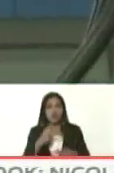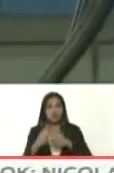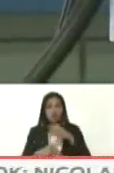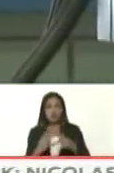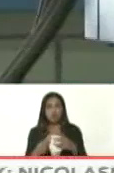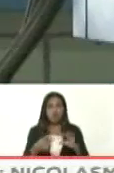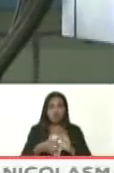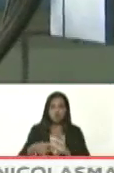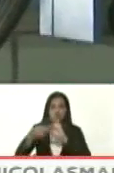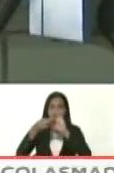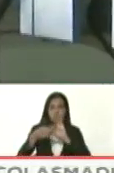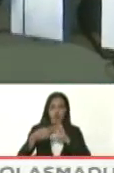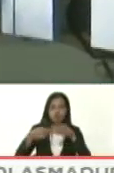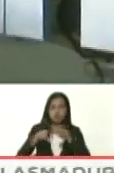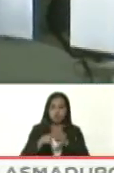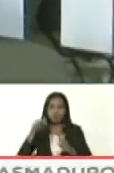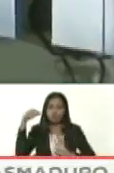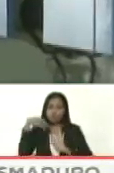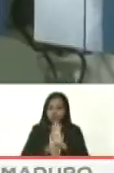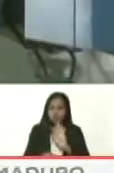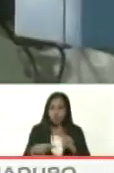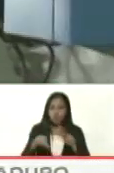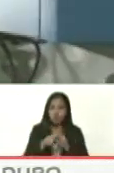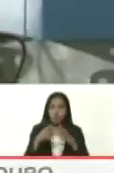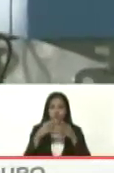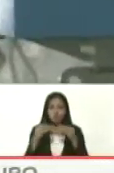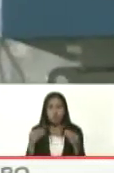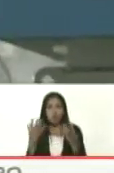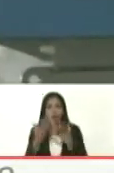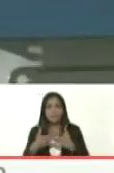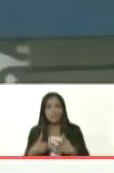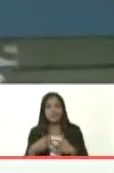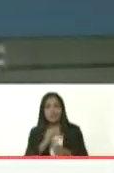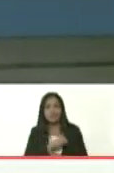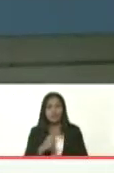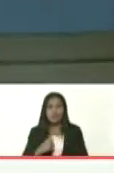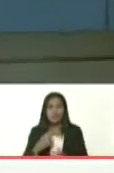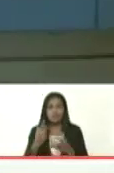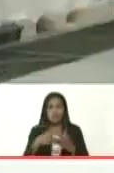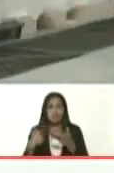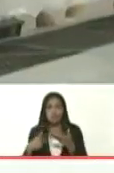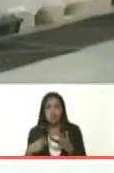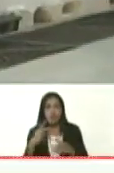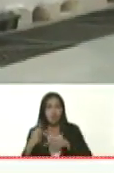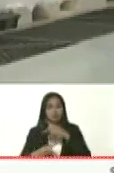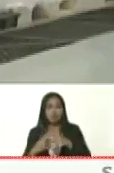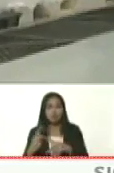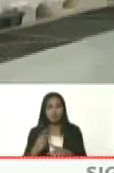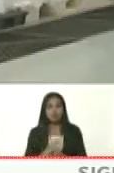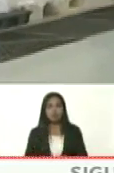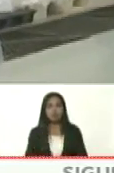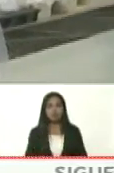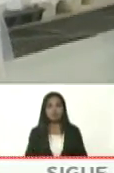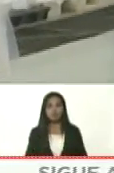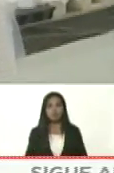la alianza profunda con toda la empresa privada en todos los motores de producción, Tarek.